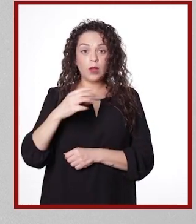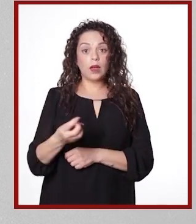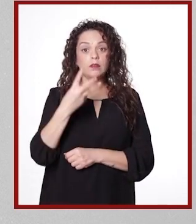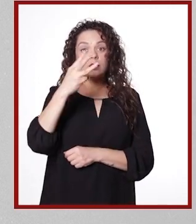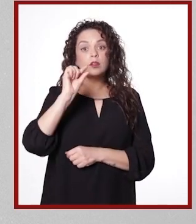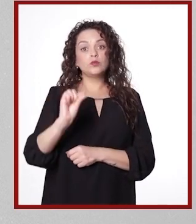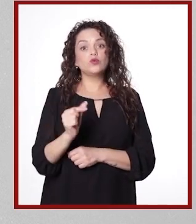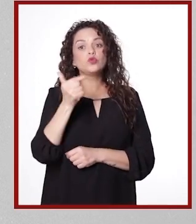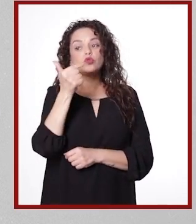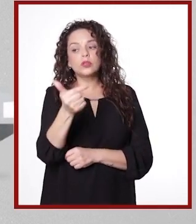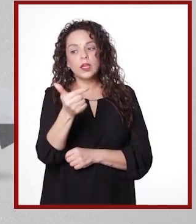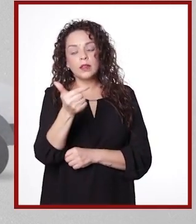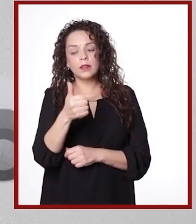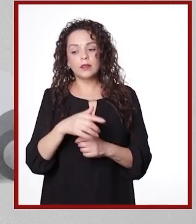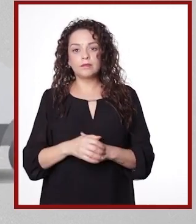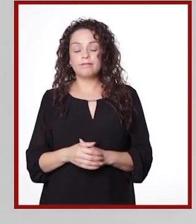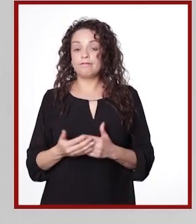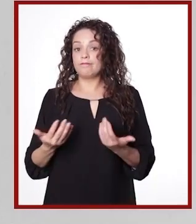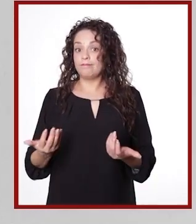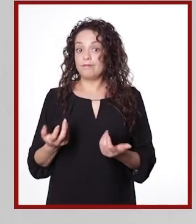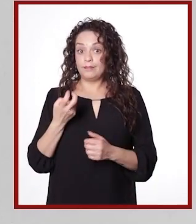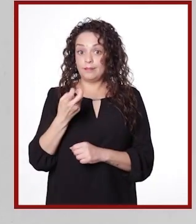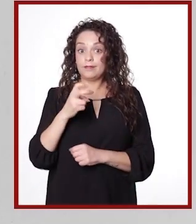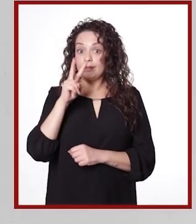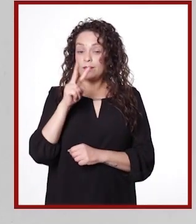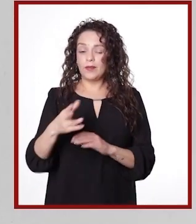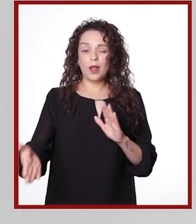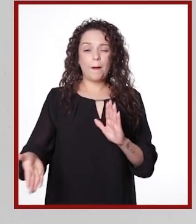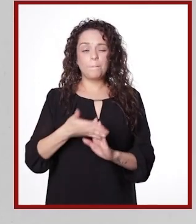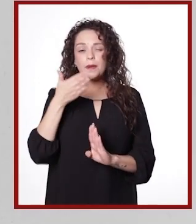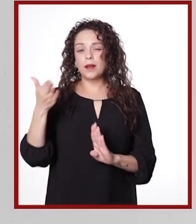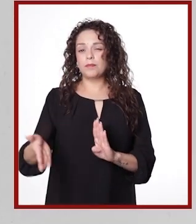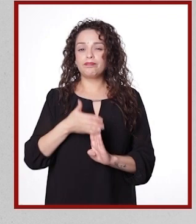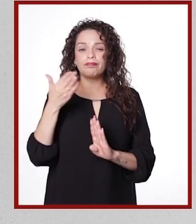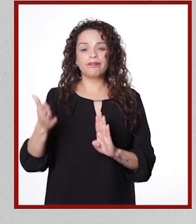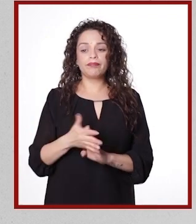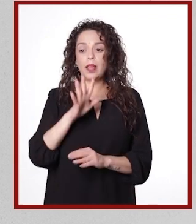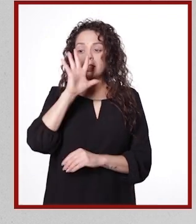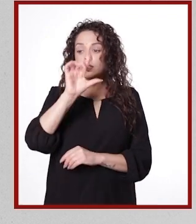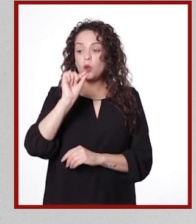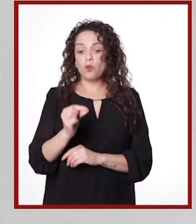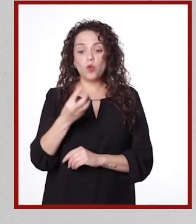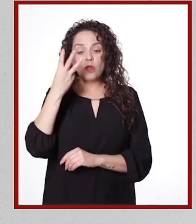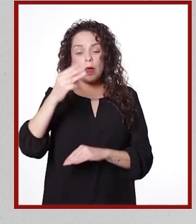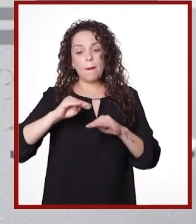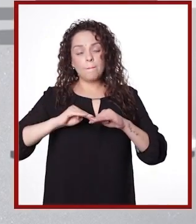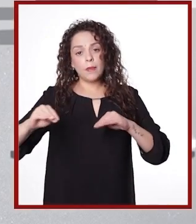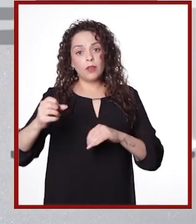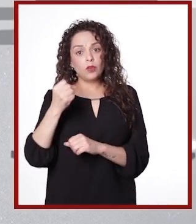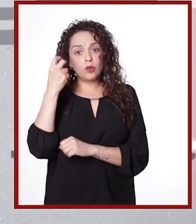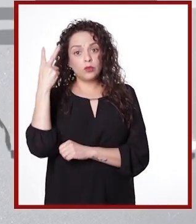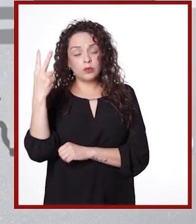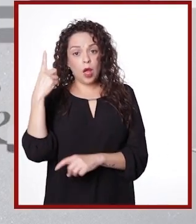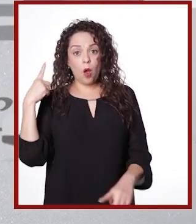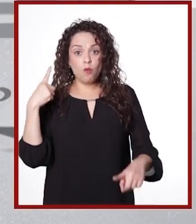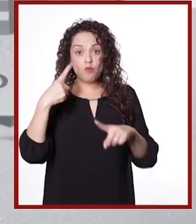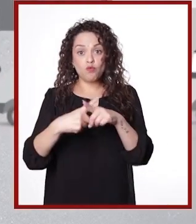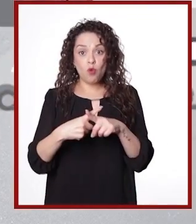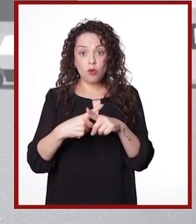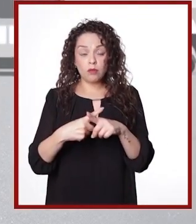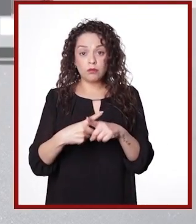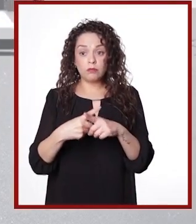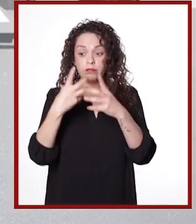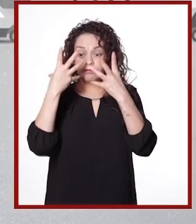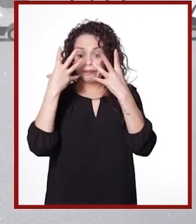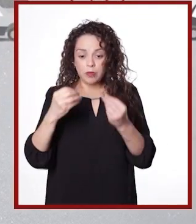3.7. Entonces, ese déficit de 5.3 metros cuadrados multiplicado por el